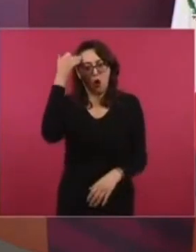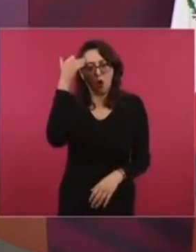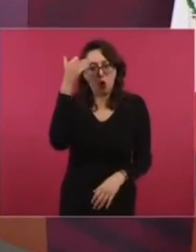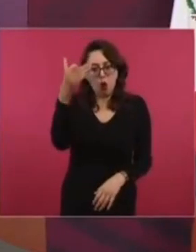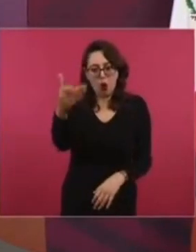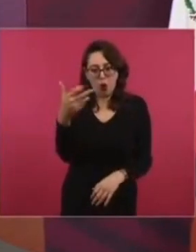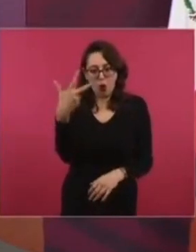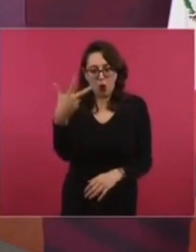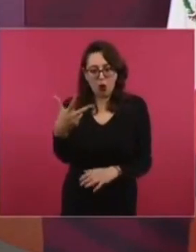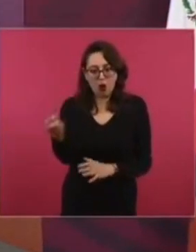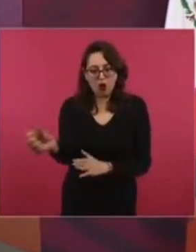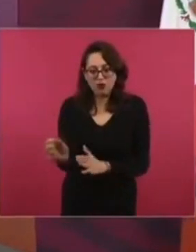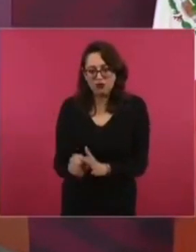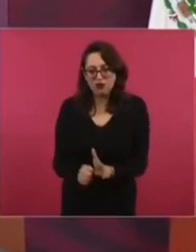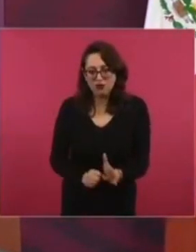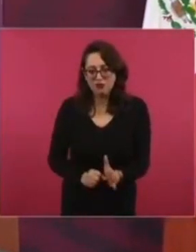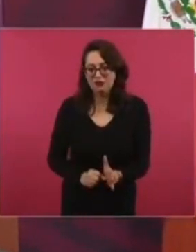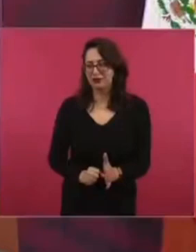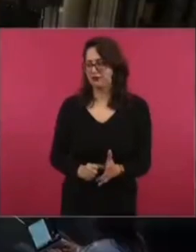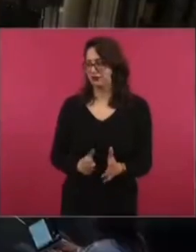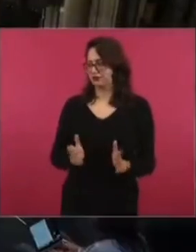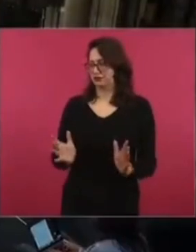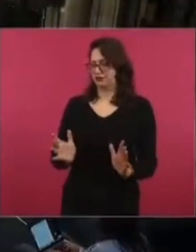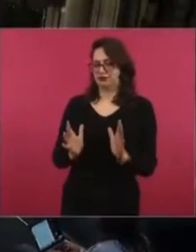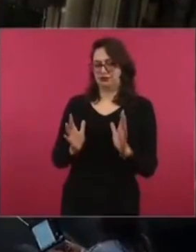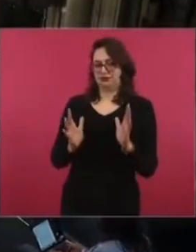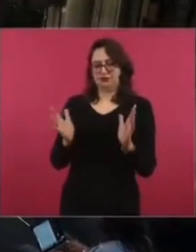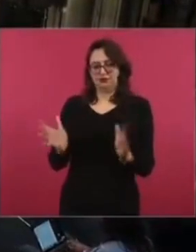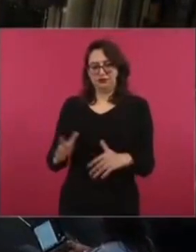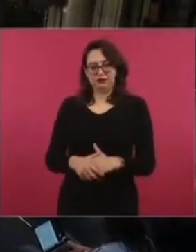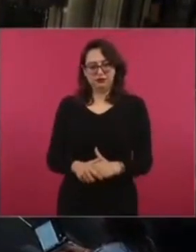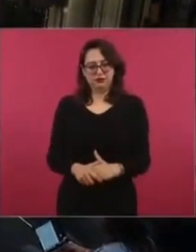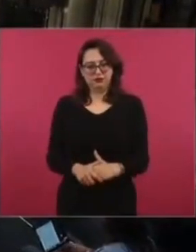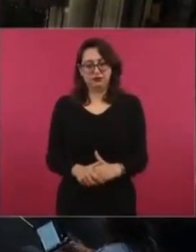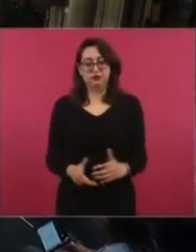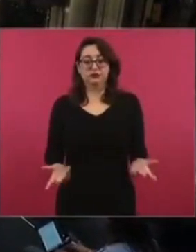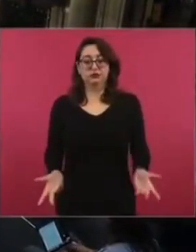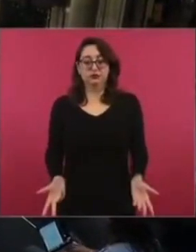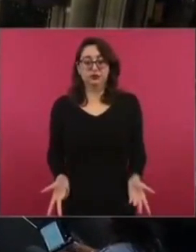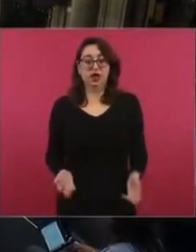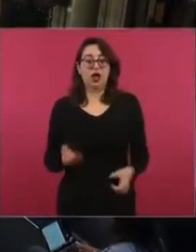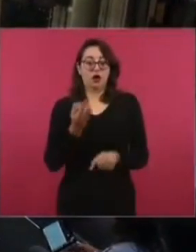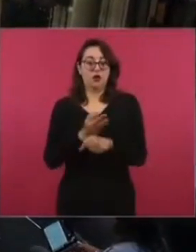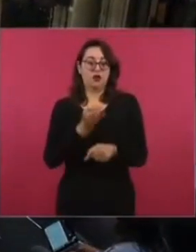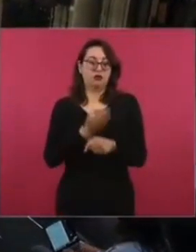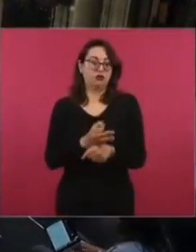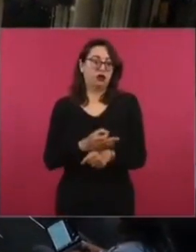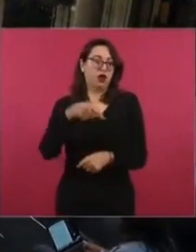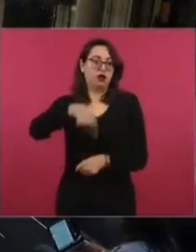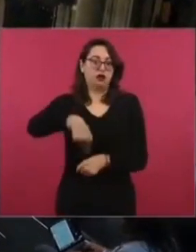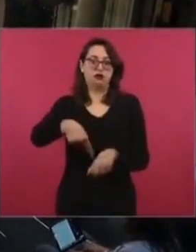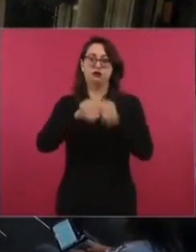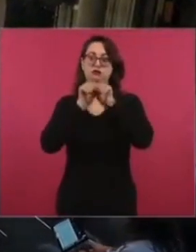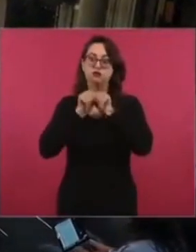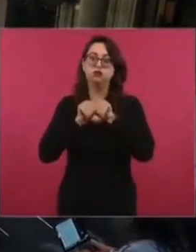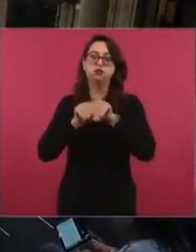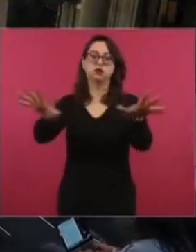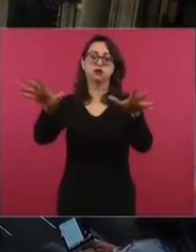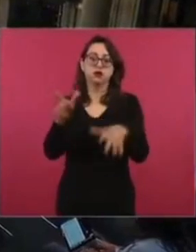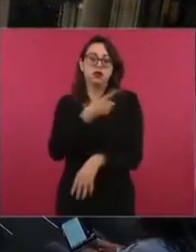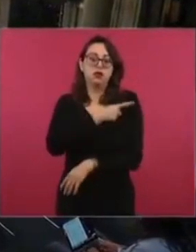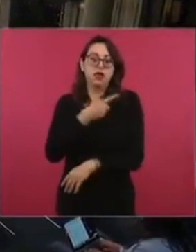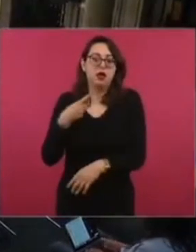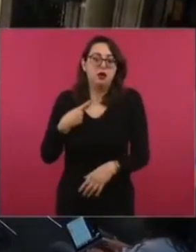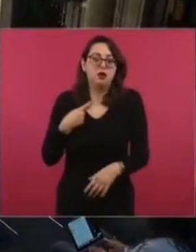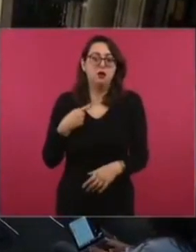y eso porque ahora se está denunciando porque si no nosotros terminamos